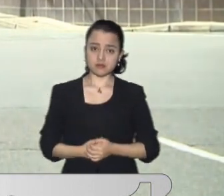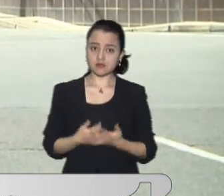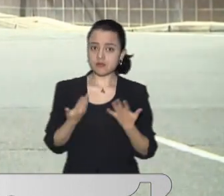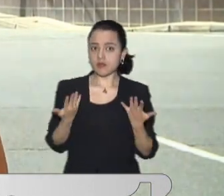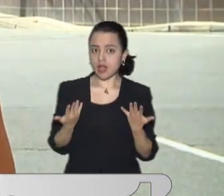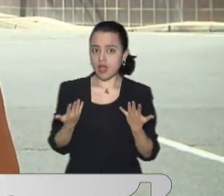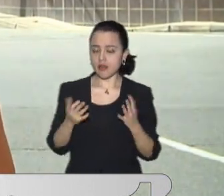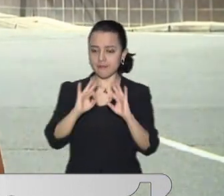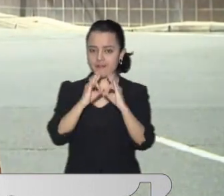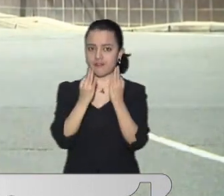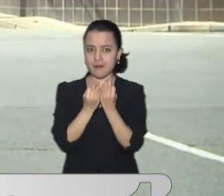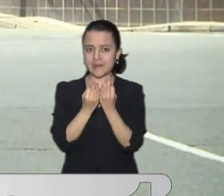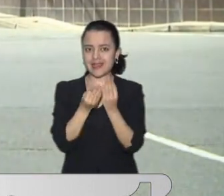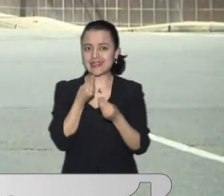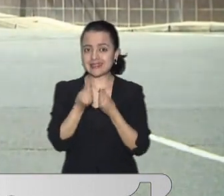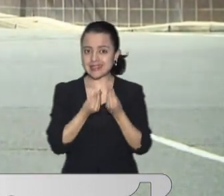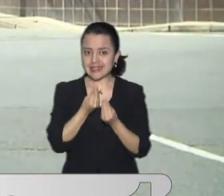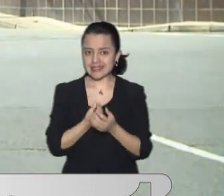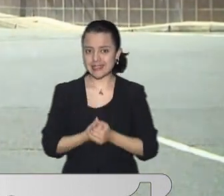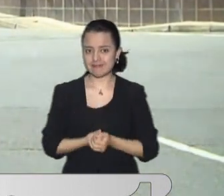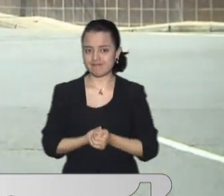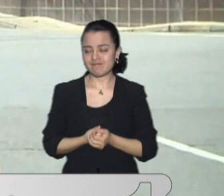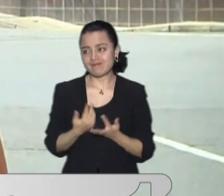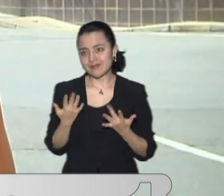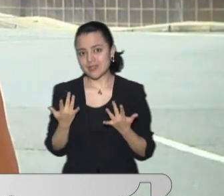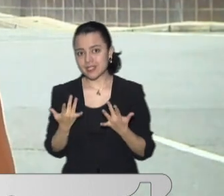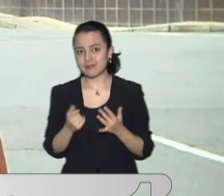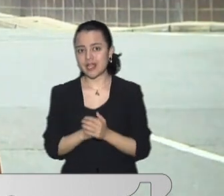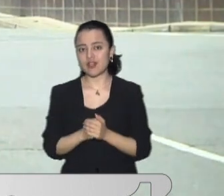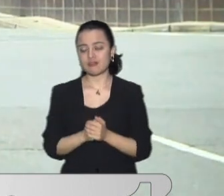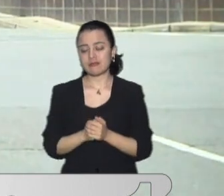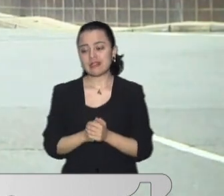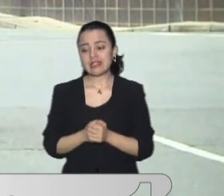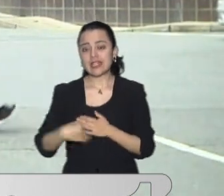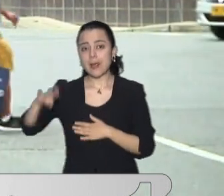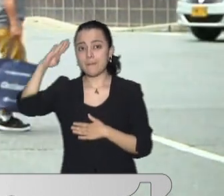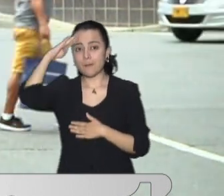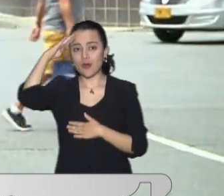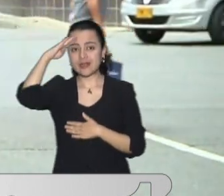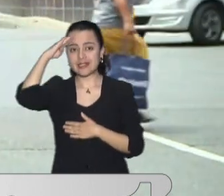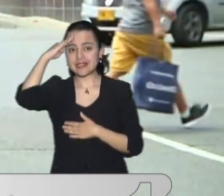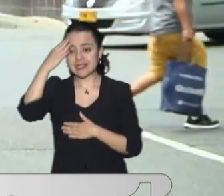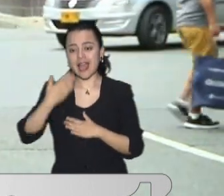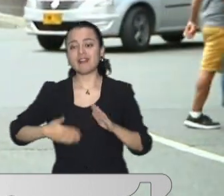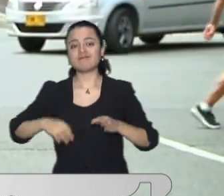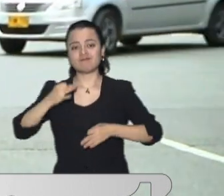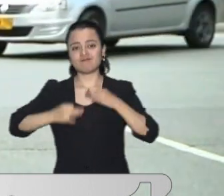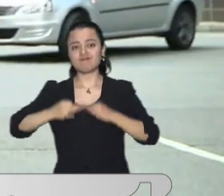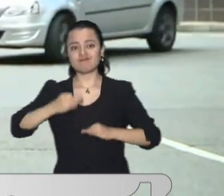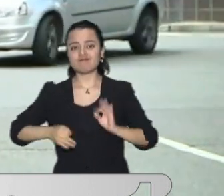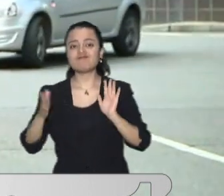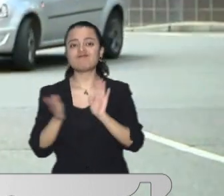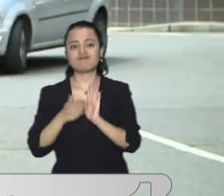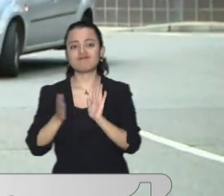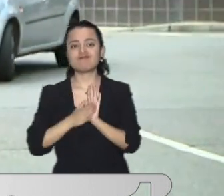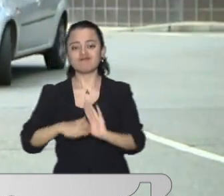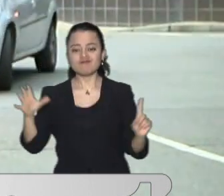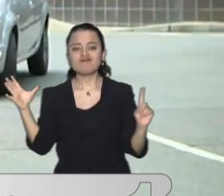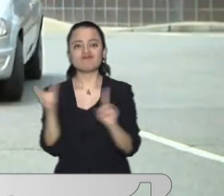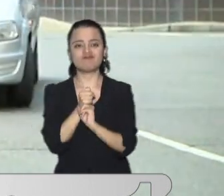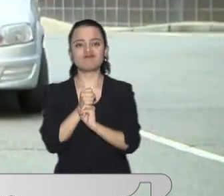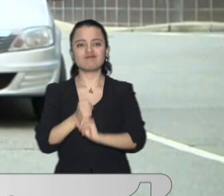Ahora esta familia del joven Silvano, de 19 años, se espera y confía que la justicia logre dar con la ubicación de los responsables de